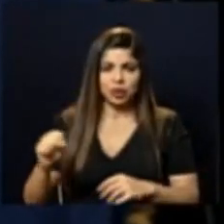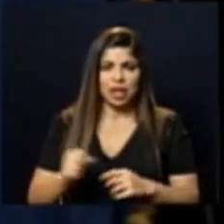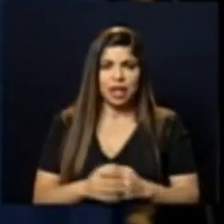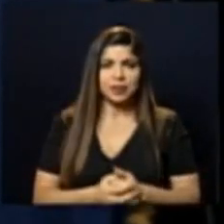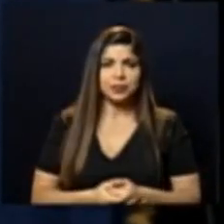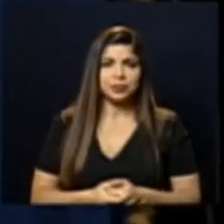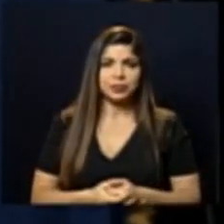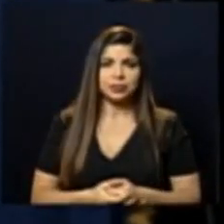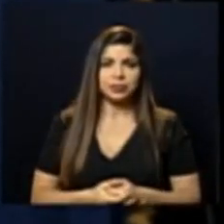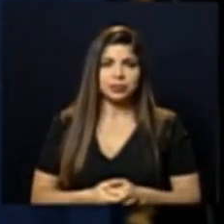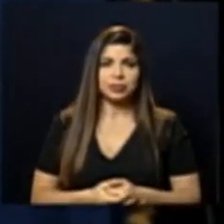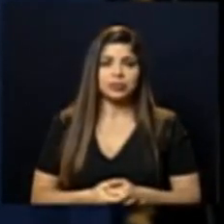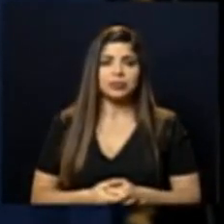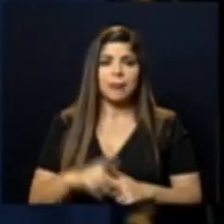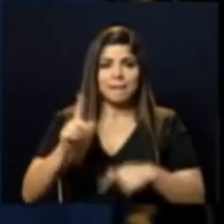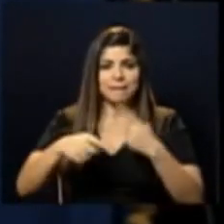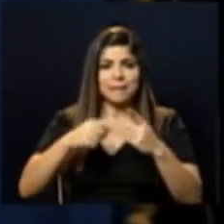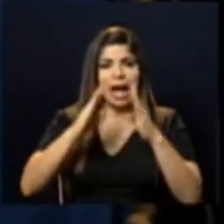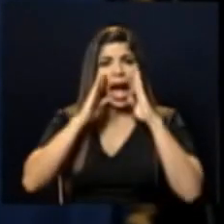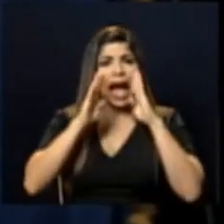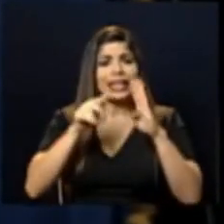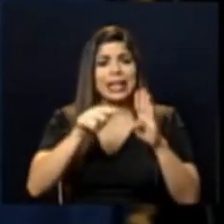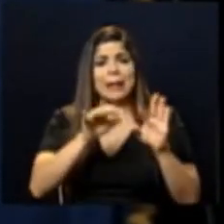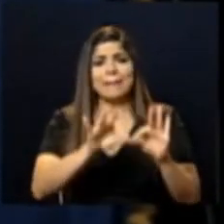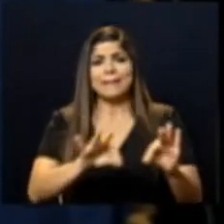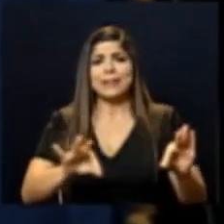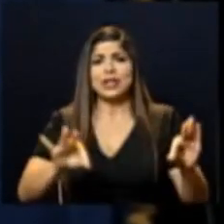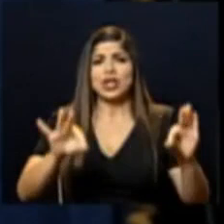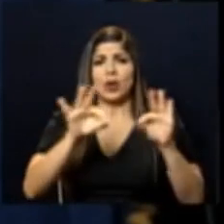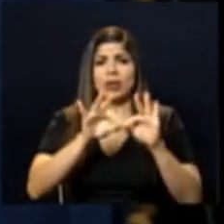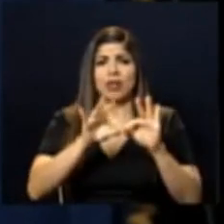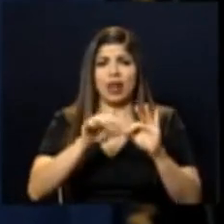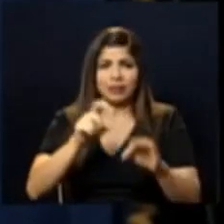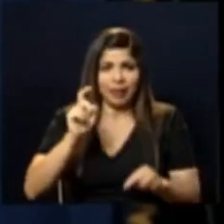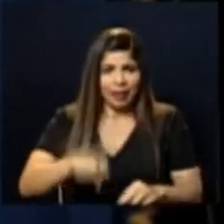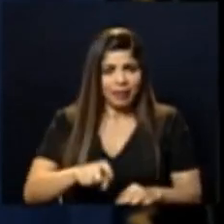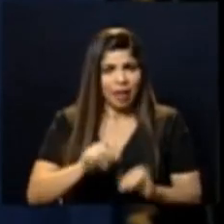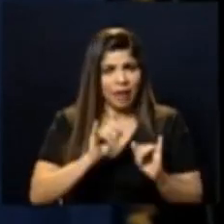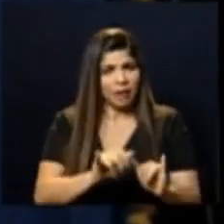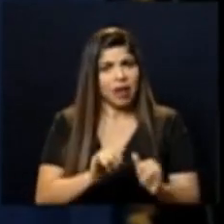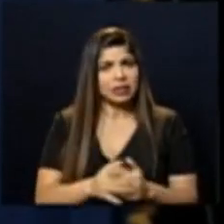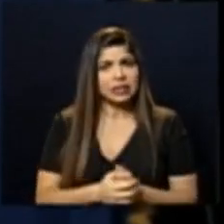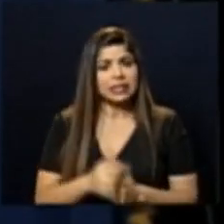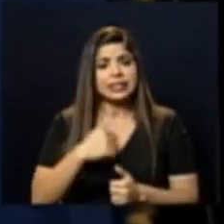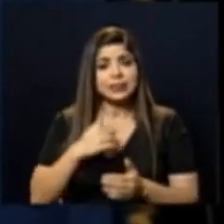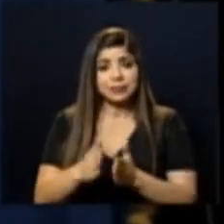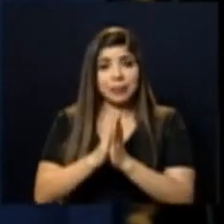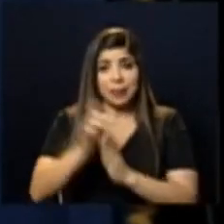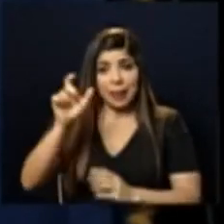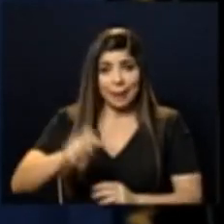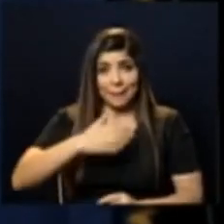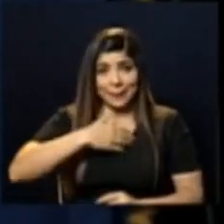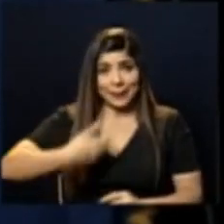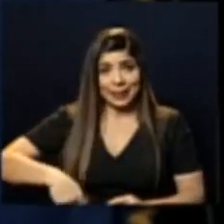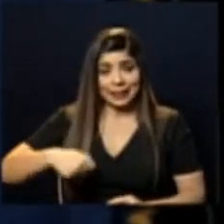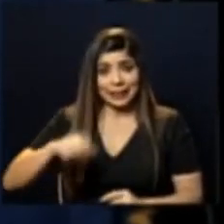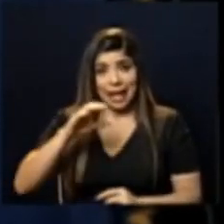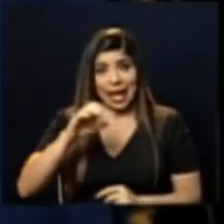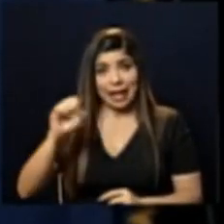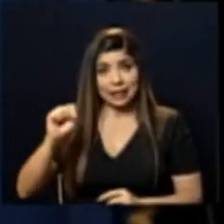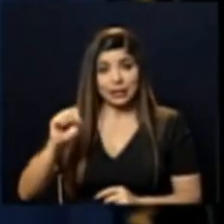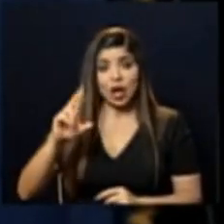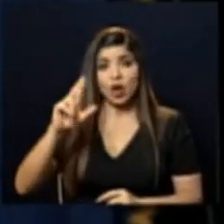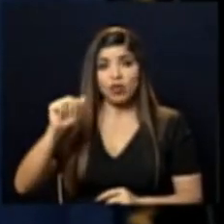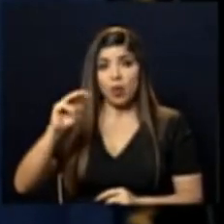Social. Lo atenderemos como prioridad, como debe ser. He pedido al presidente de la Caja, a don